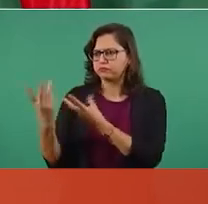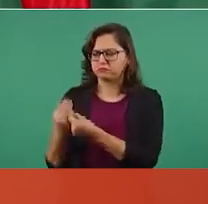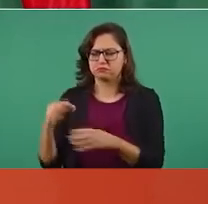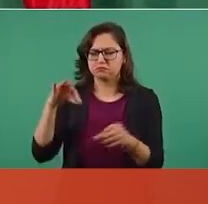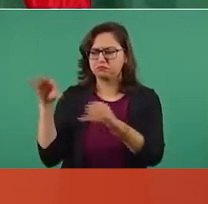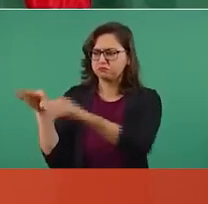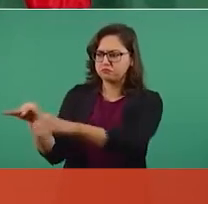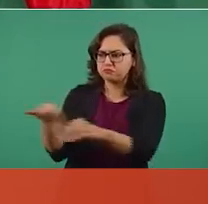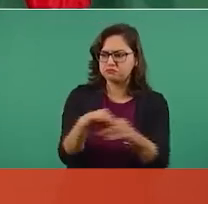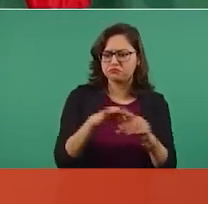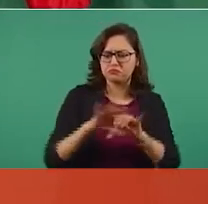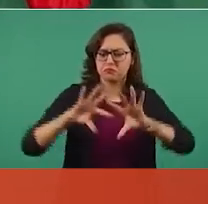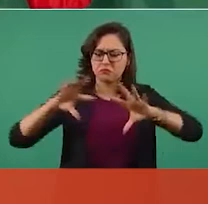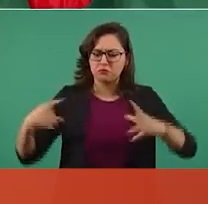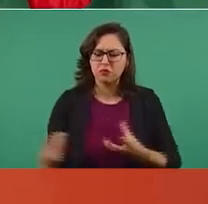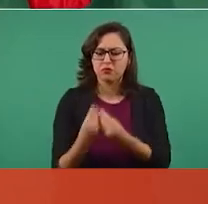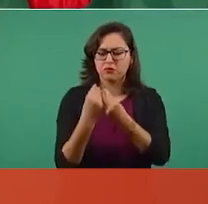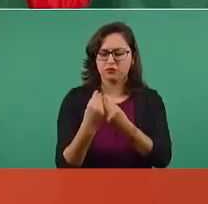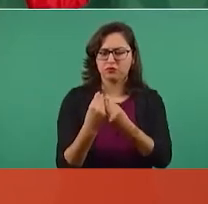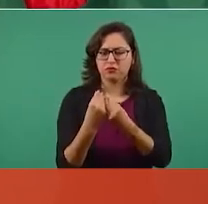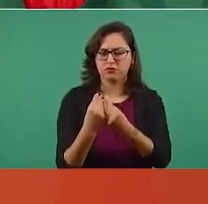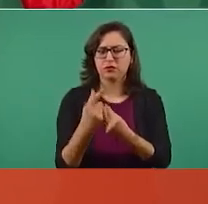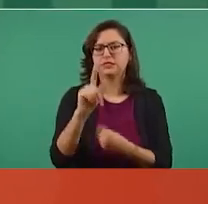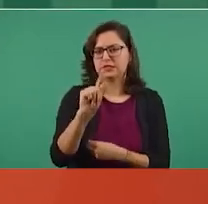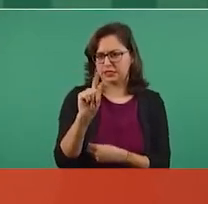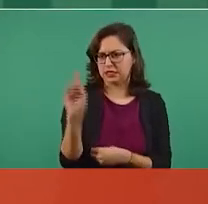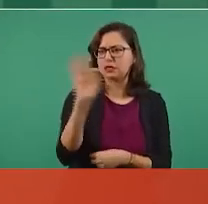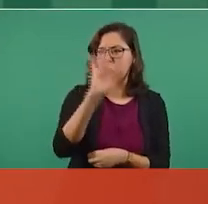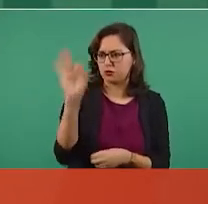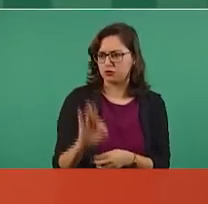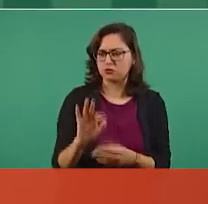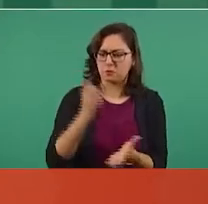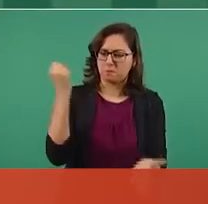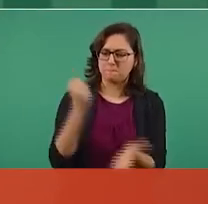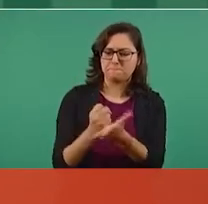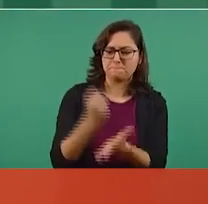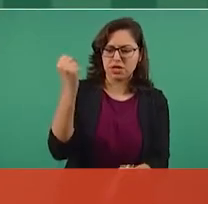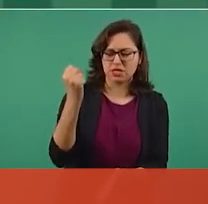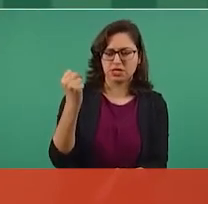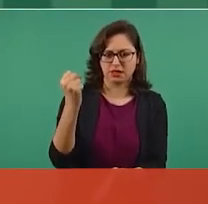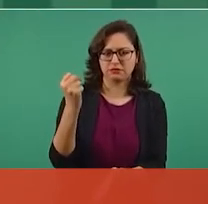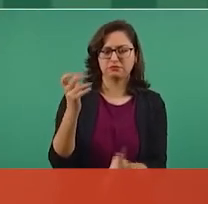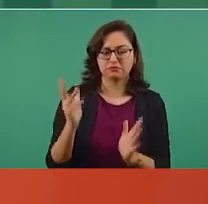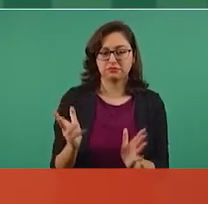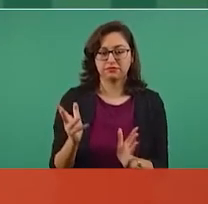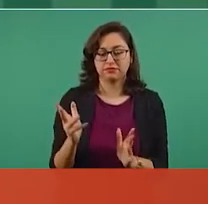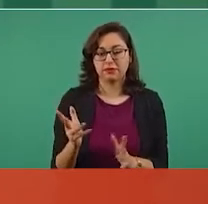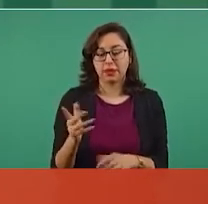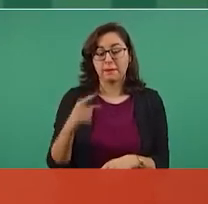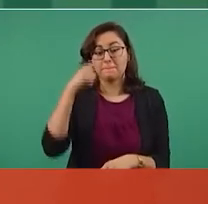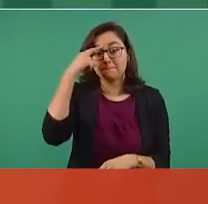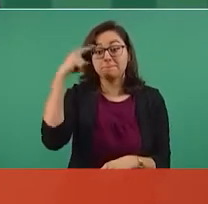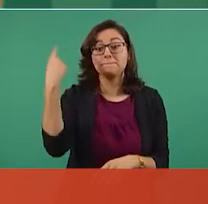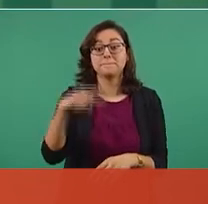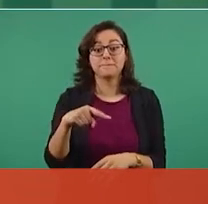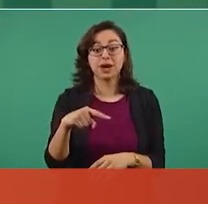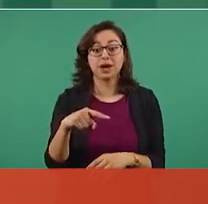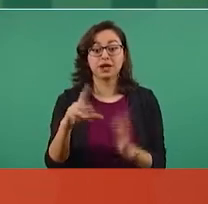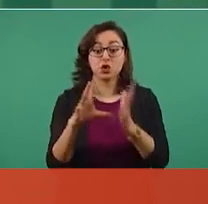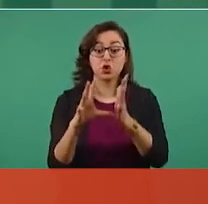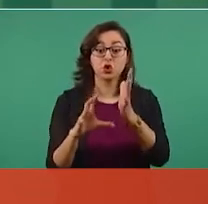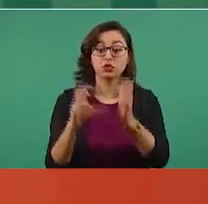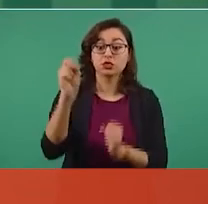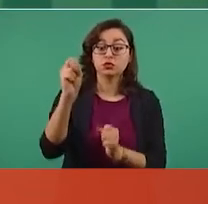por eso se obtuvo mayoría calificada, porque es lo que se necesita para la reforma a